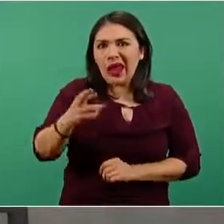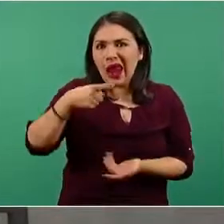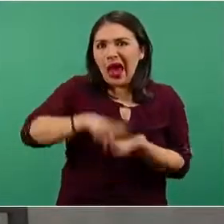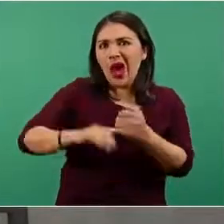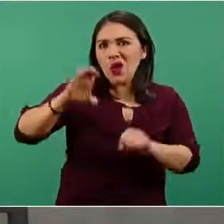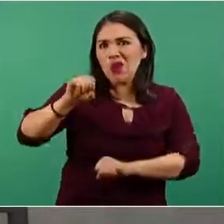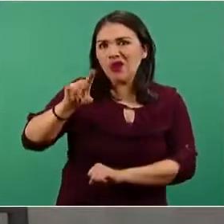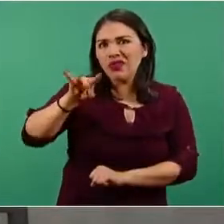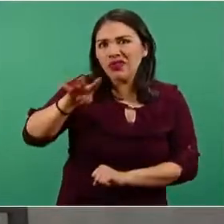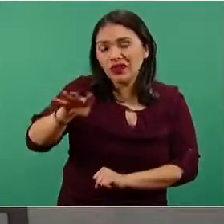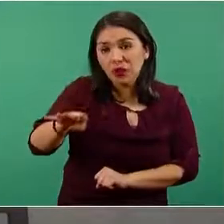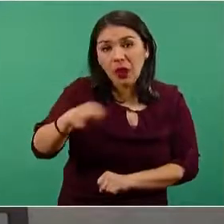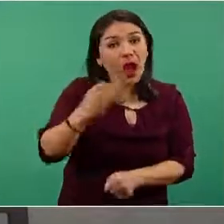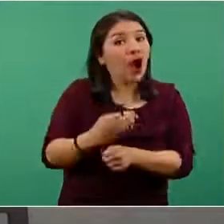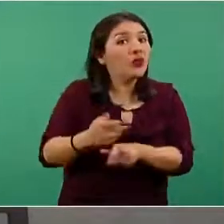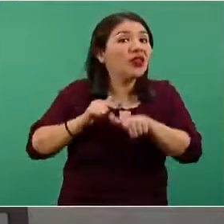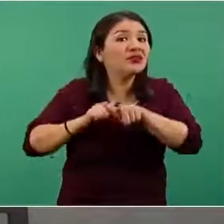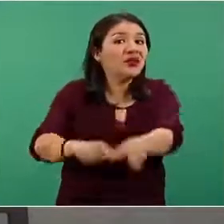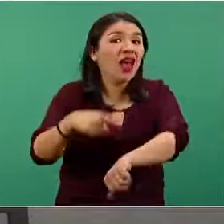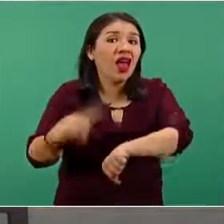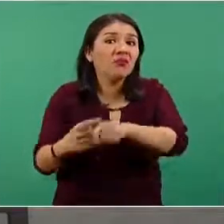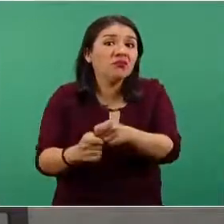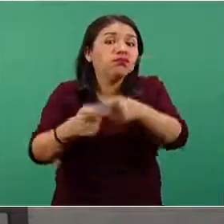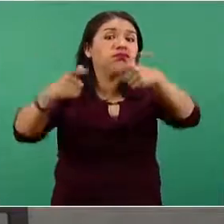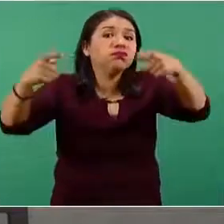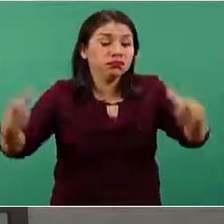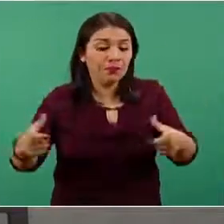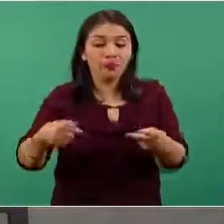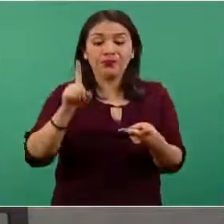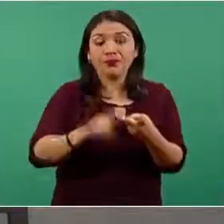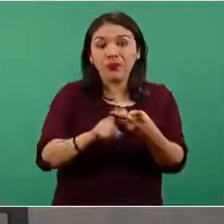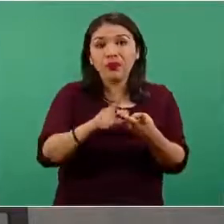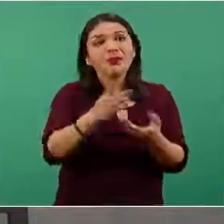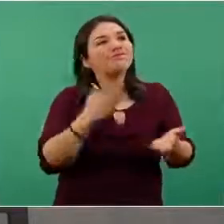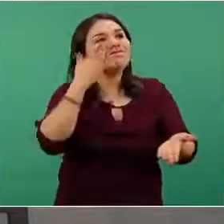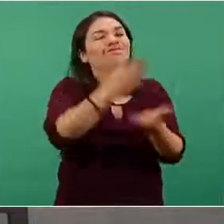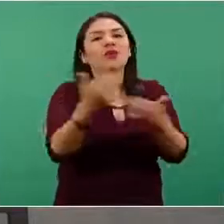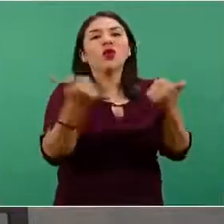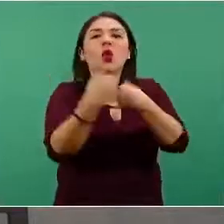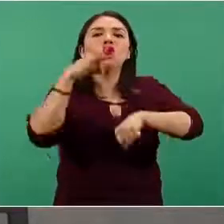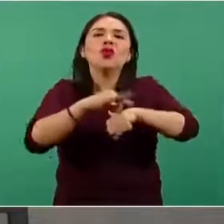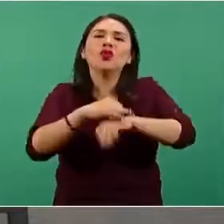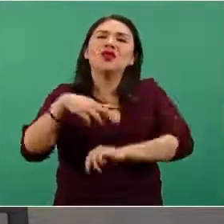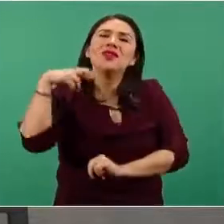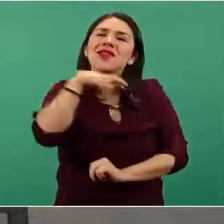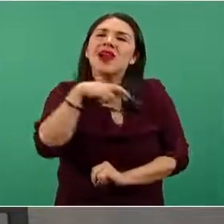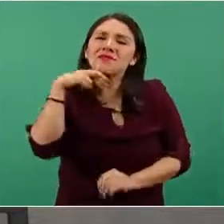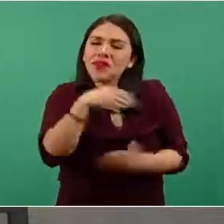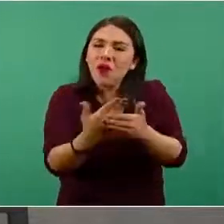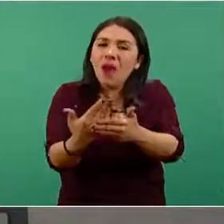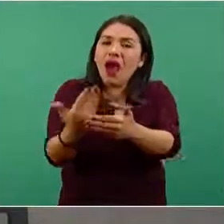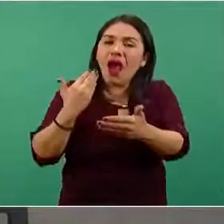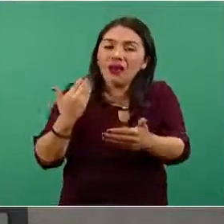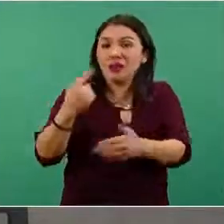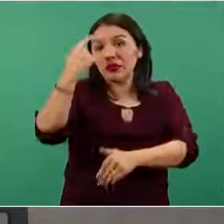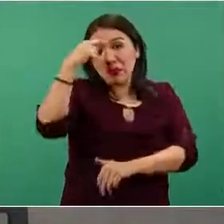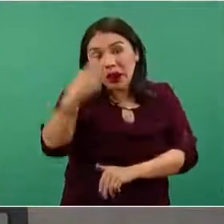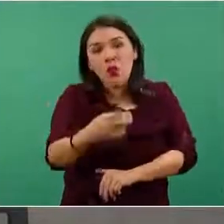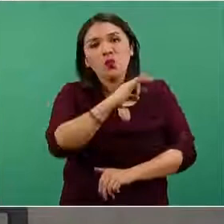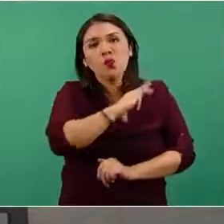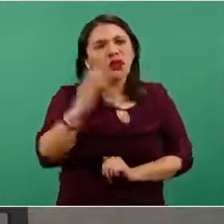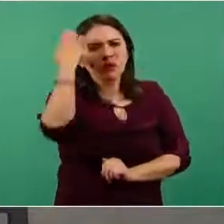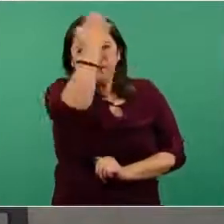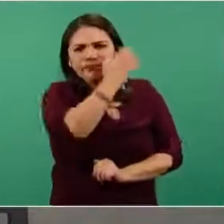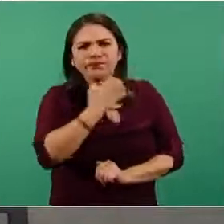mientras siga activa la epidemia. Y segundo, buscar atención lo más pronto posible para que se pueda